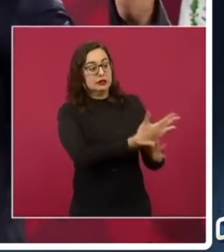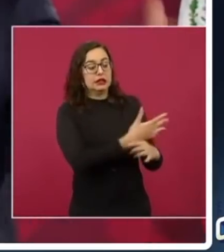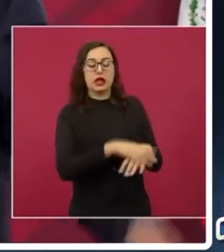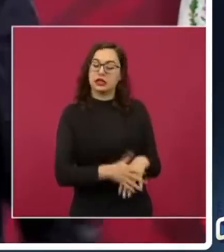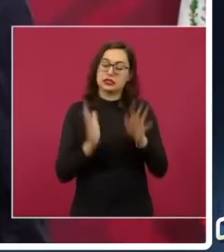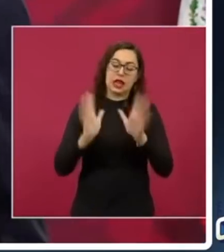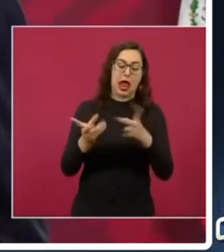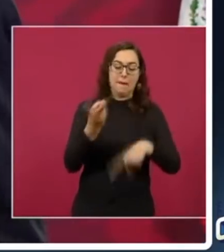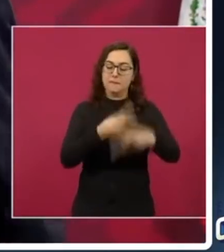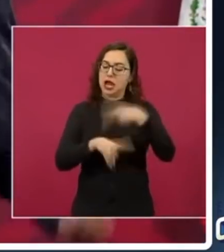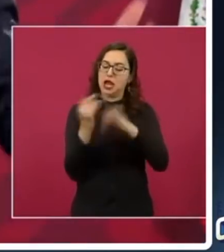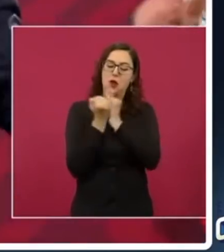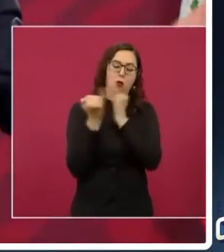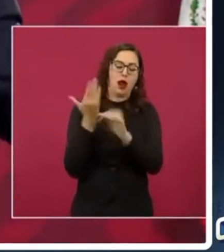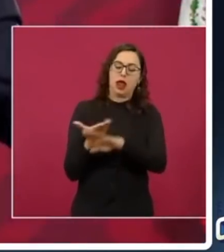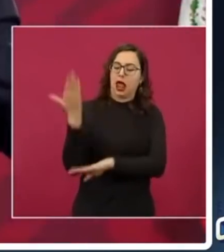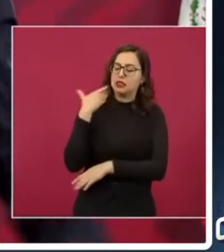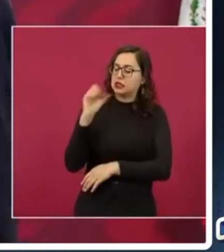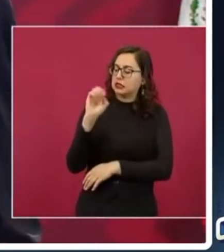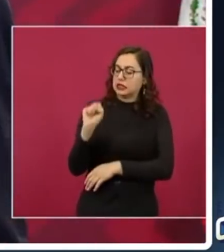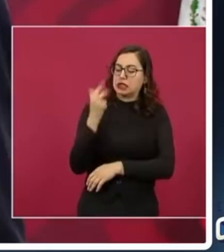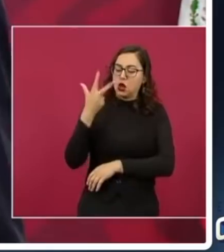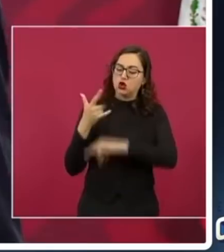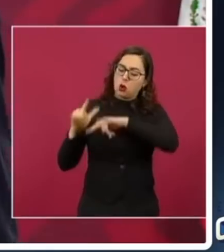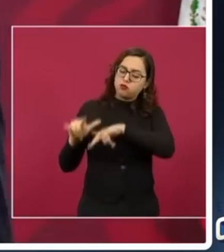CIDE. O sea,